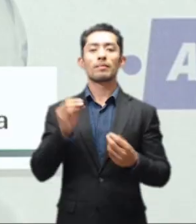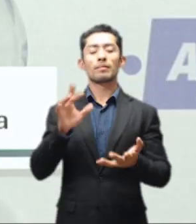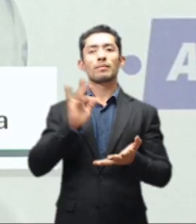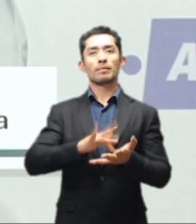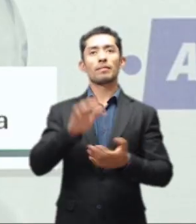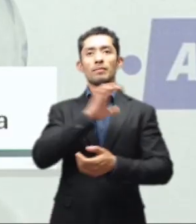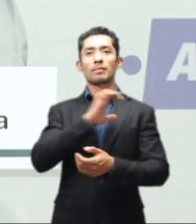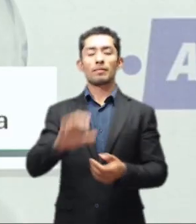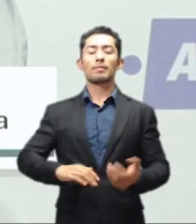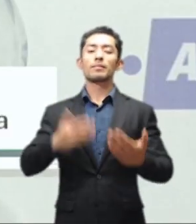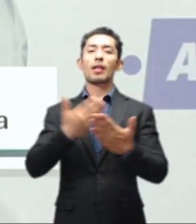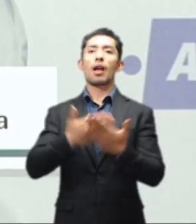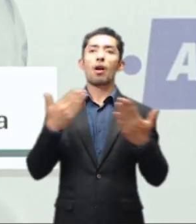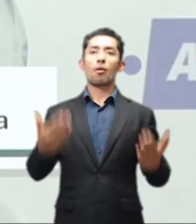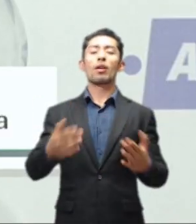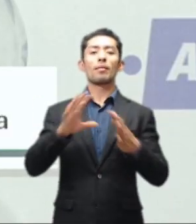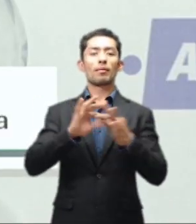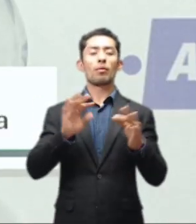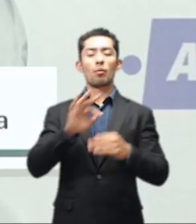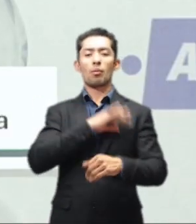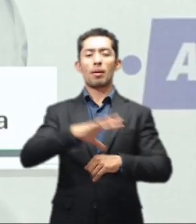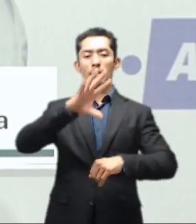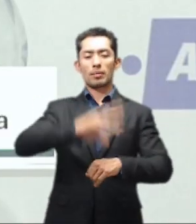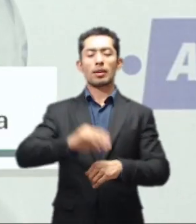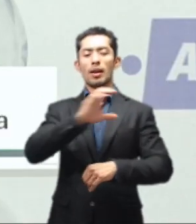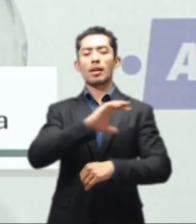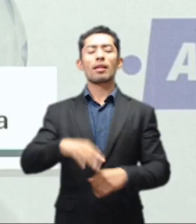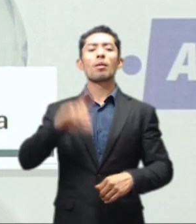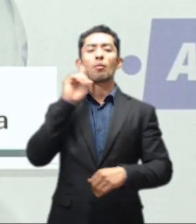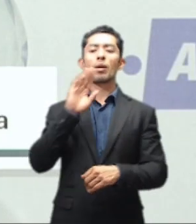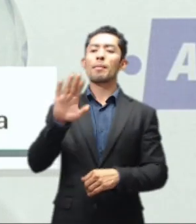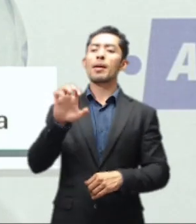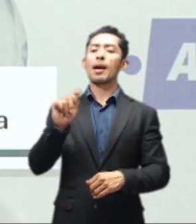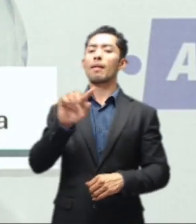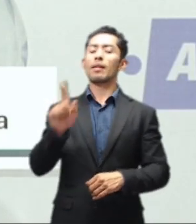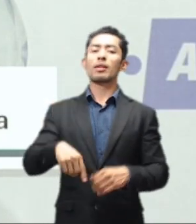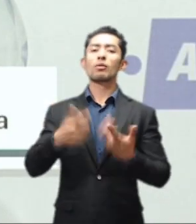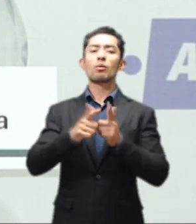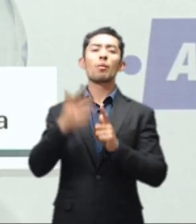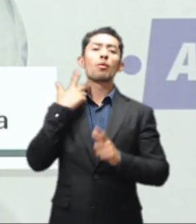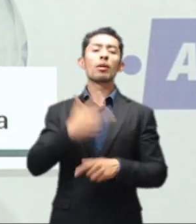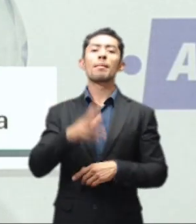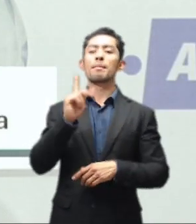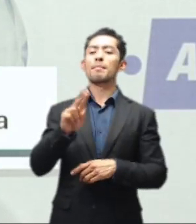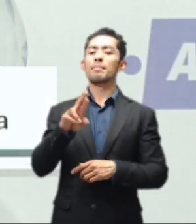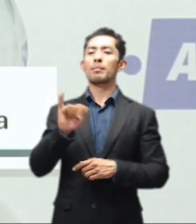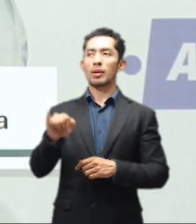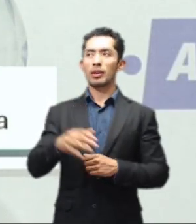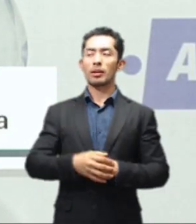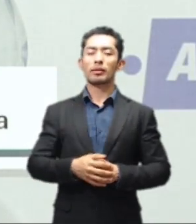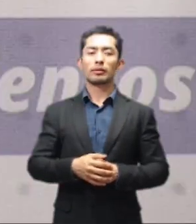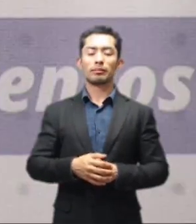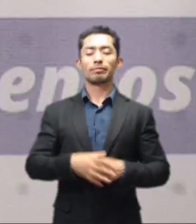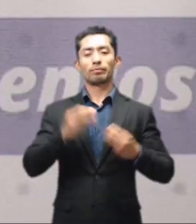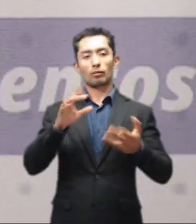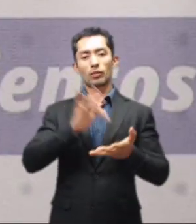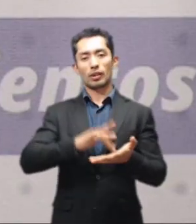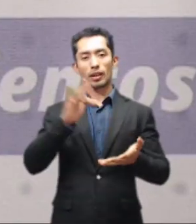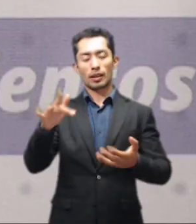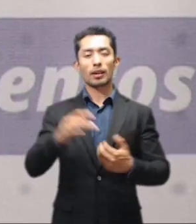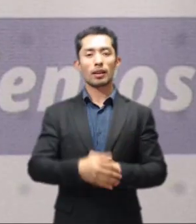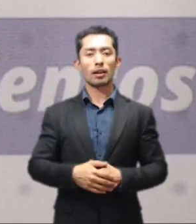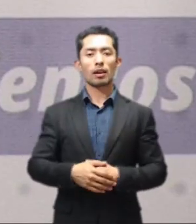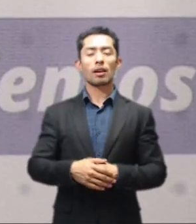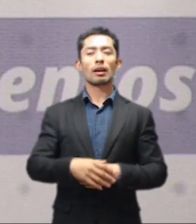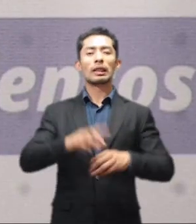gracias candidato ahora le cedo el uso de la voz a la candidata Beatriz García del partido revolucionario institucional Muchas gracias